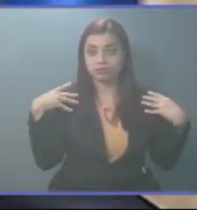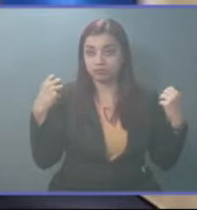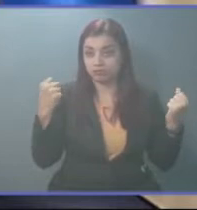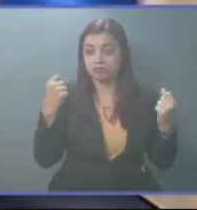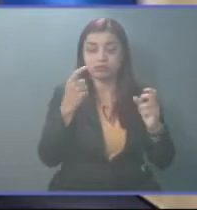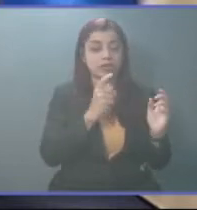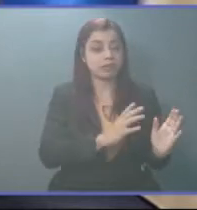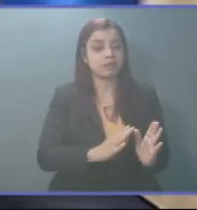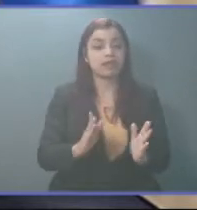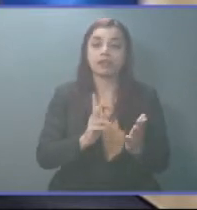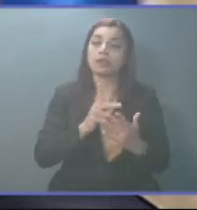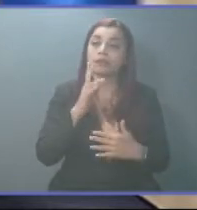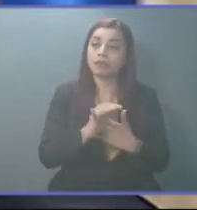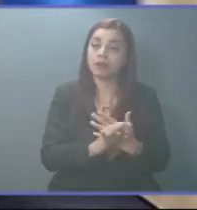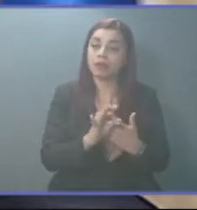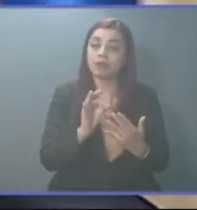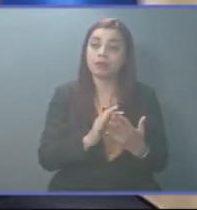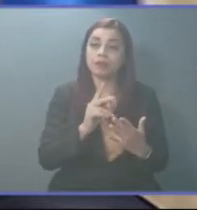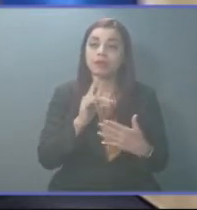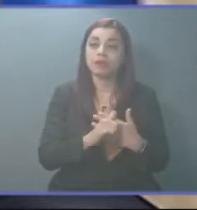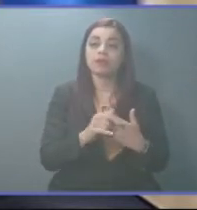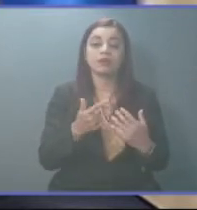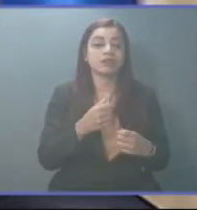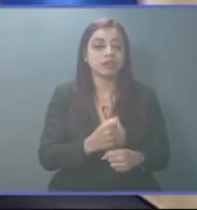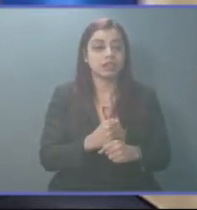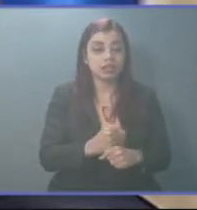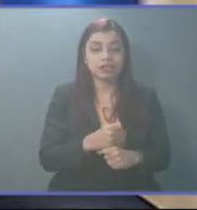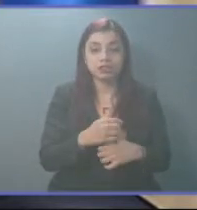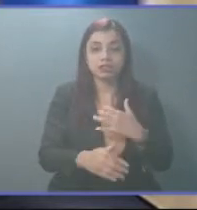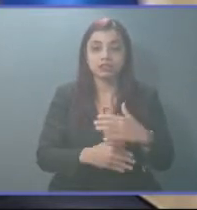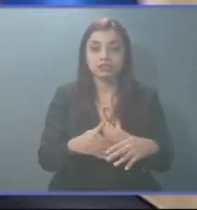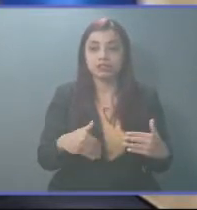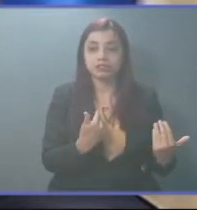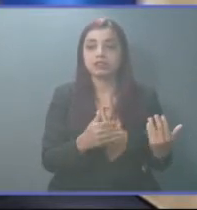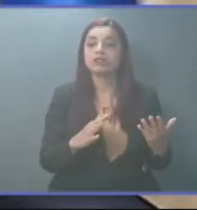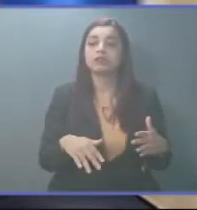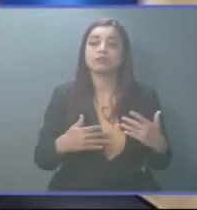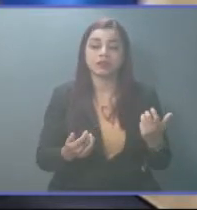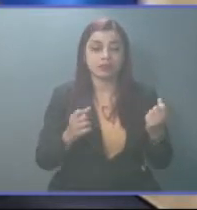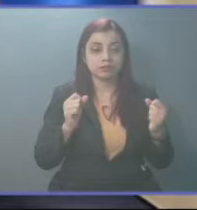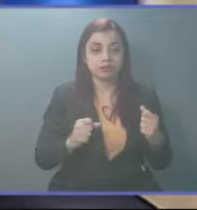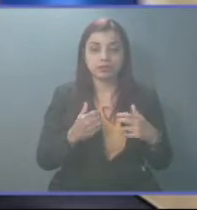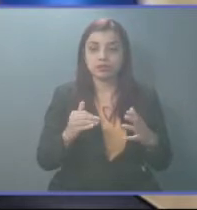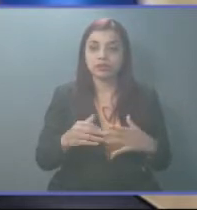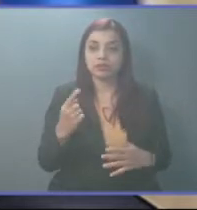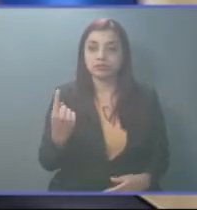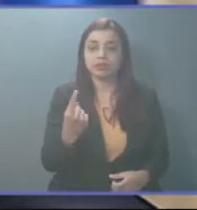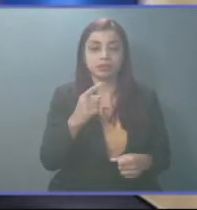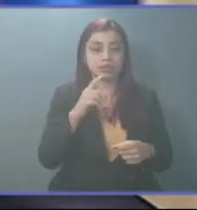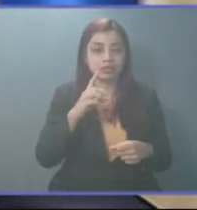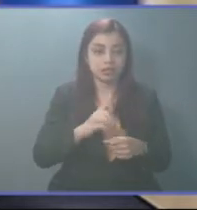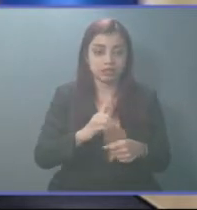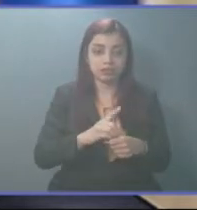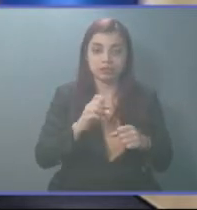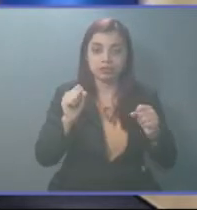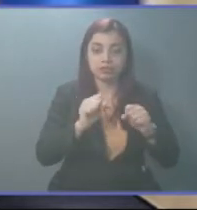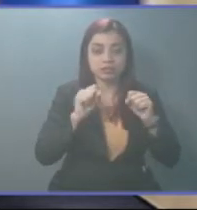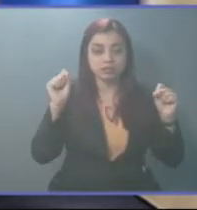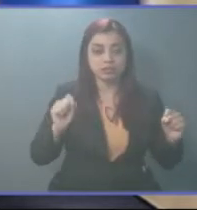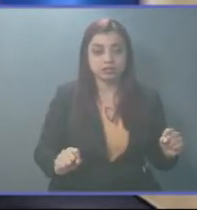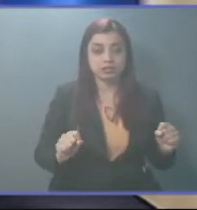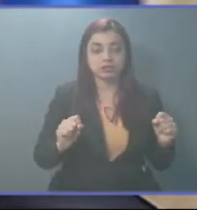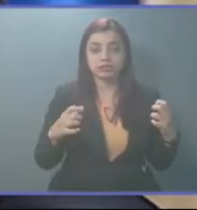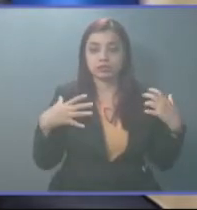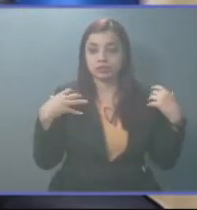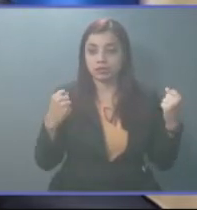planes, programas y proyectos que garanticen procedimientos ágiles para el acceso inmediato, real y efectivo de las personas con discapacidad al Sistema Nacional Integrado de